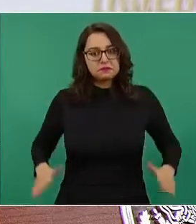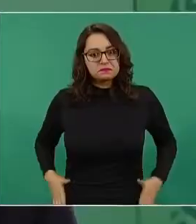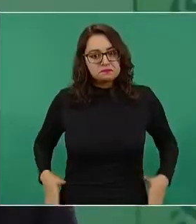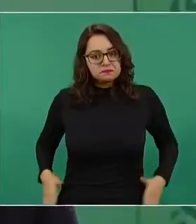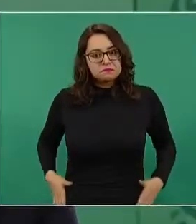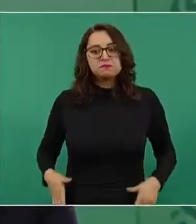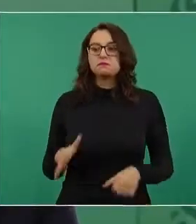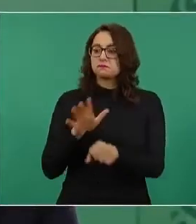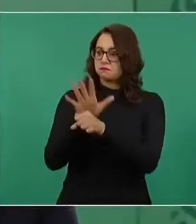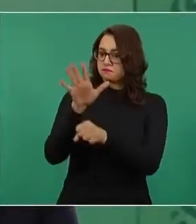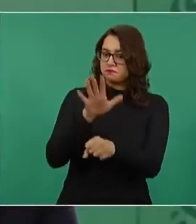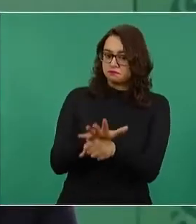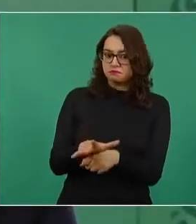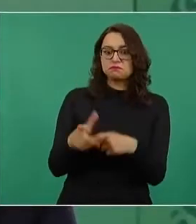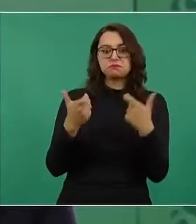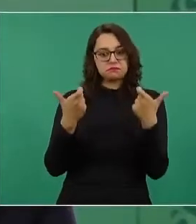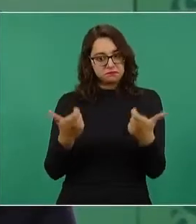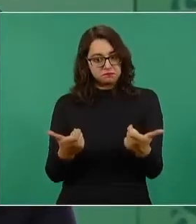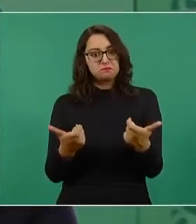recursos,